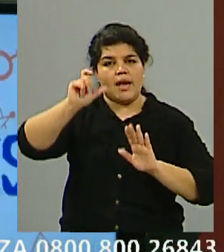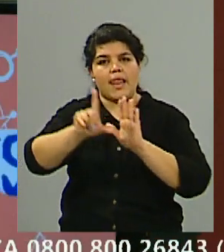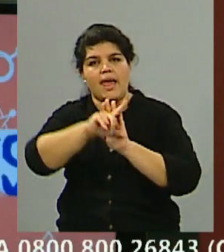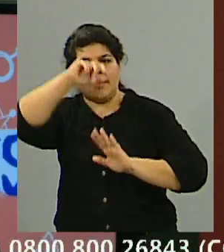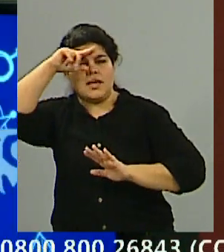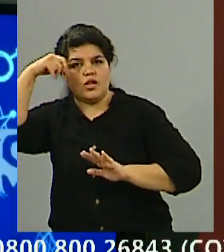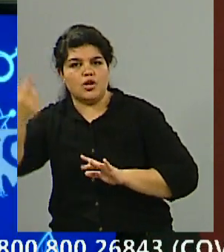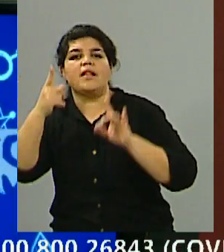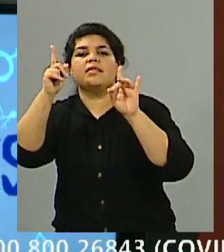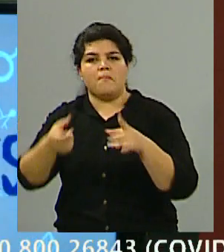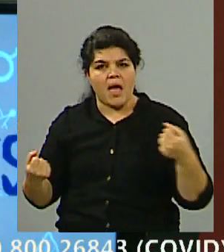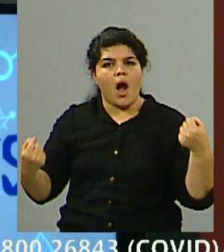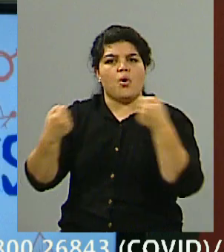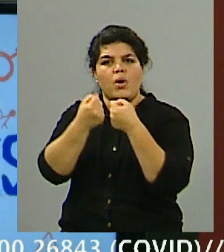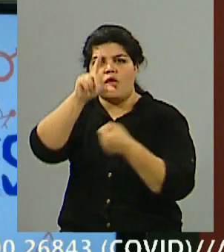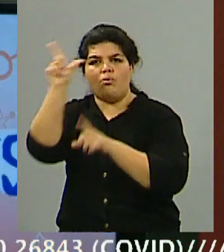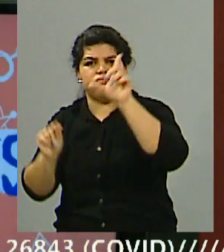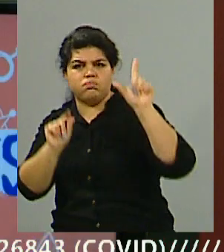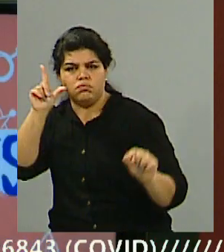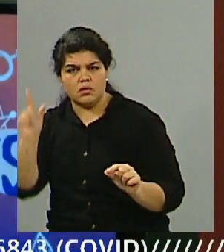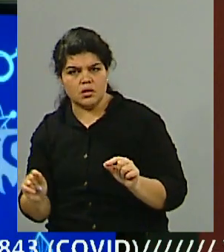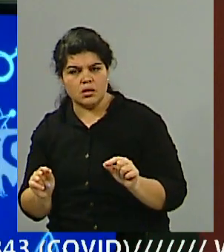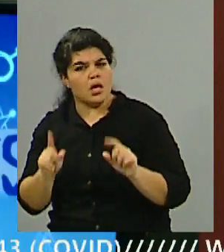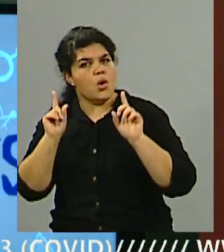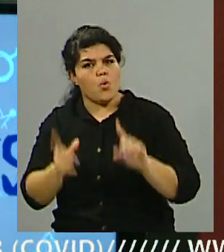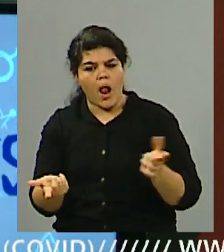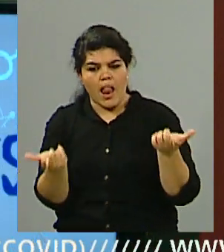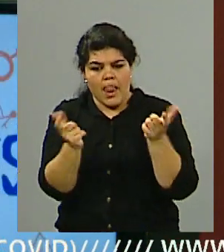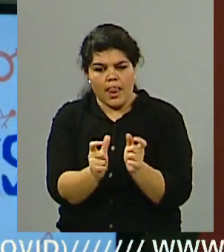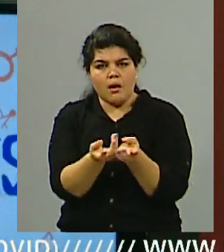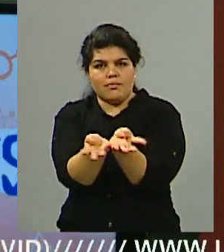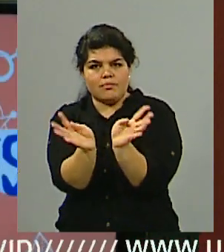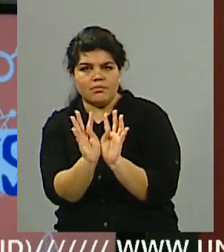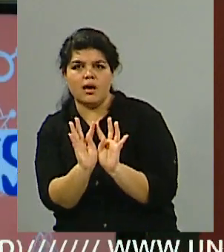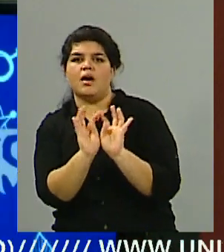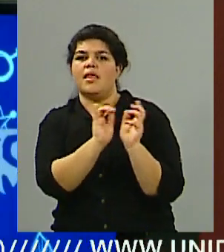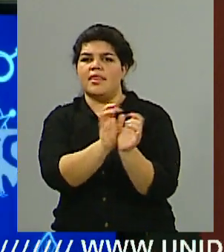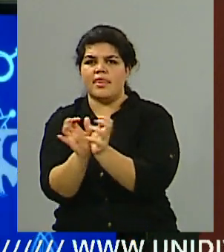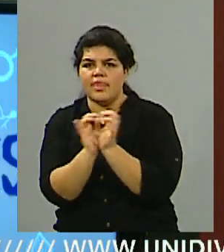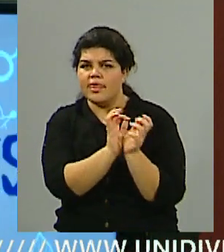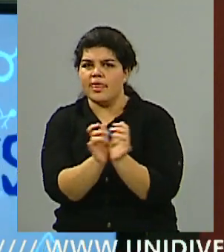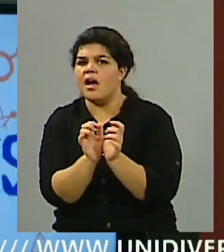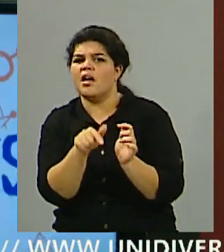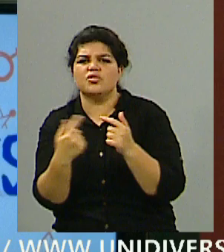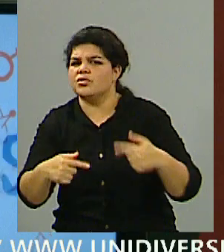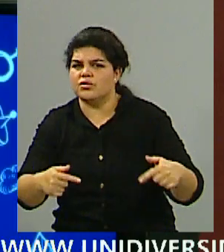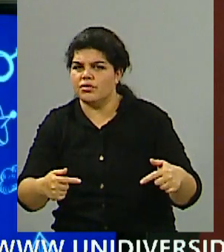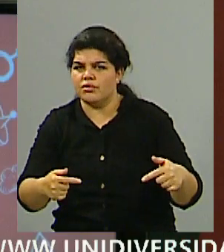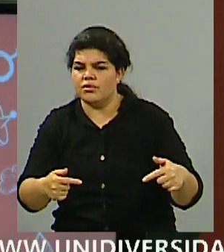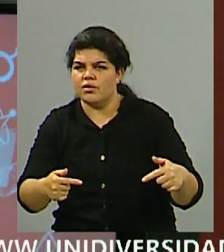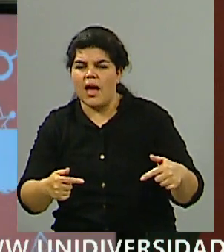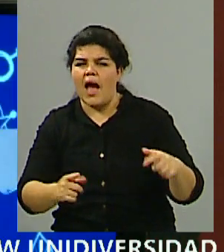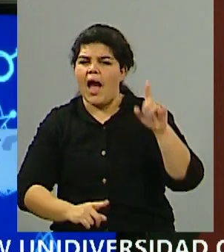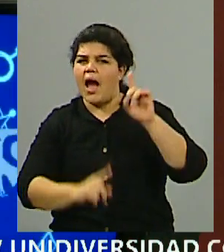tenemos esta mala herencia de que las audiencias o las mesas de diálogos a veces no son justamente, no tienen